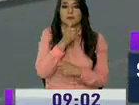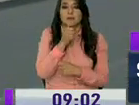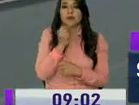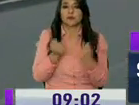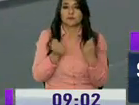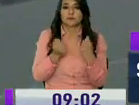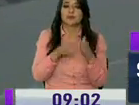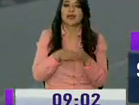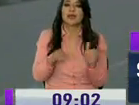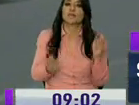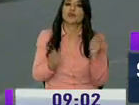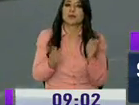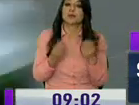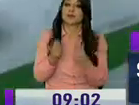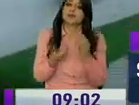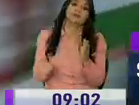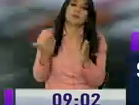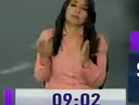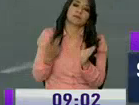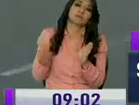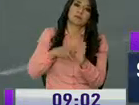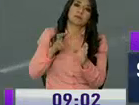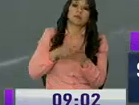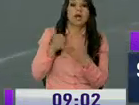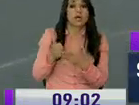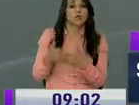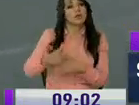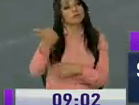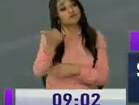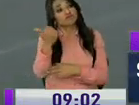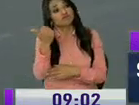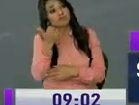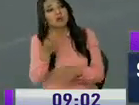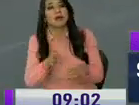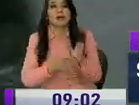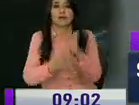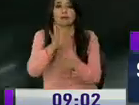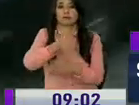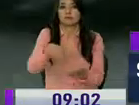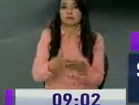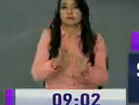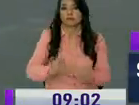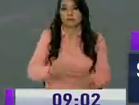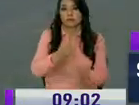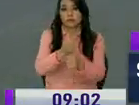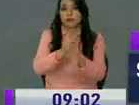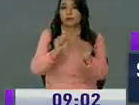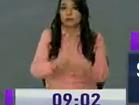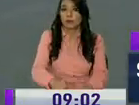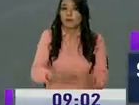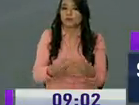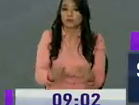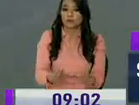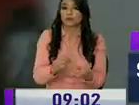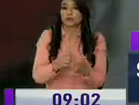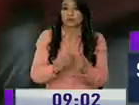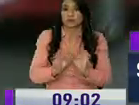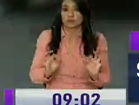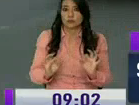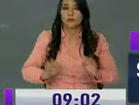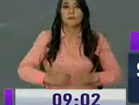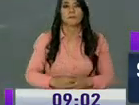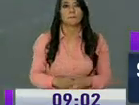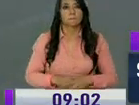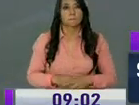especial camionetas, lo que ha hecho es ayudar y contribuir con la ciudadanía para que puedan trasladarse sin inconvenientes hacia estos